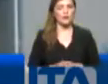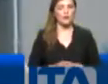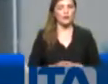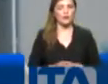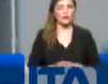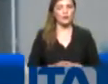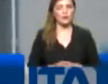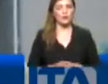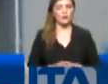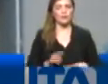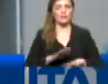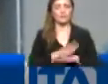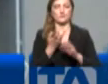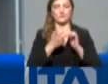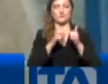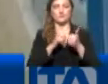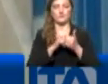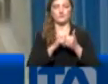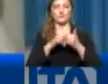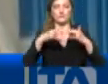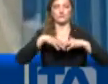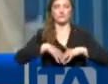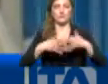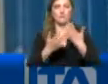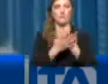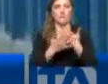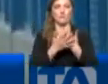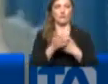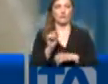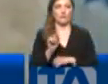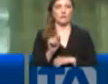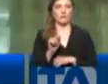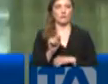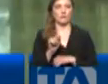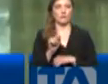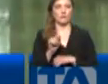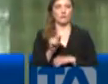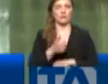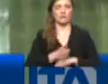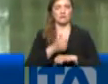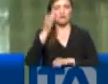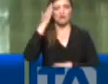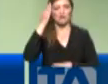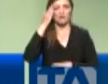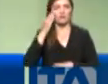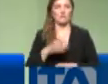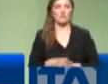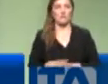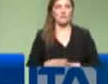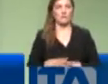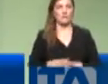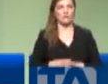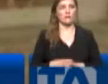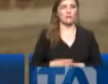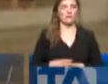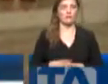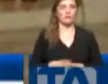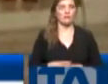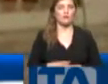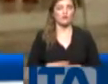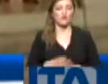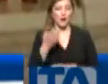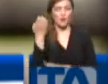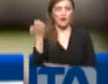las principales causas de la crisis penitenciaria en el país, y las autoridades lo reconocen. Pero hasta ahora, en medio del estado de